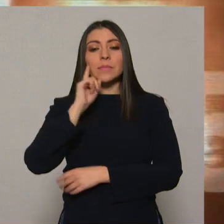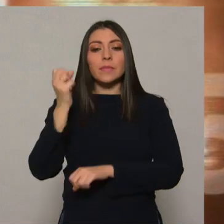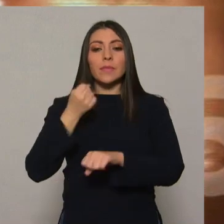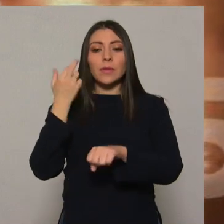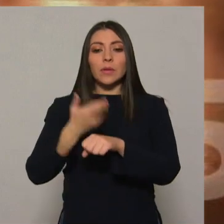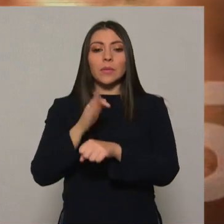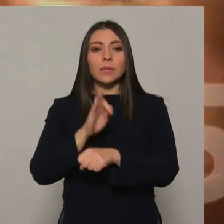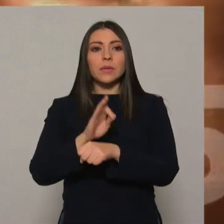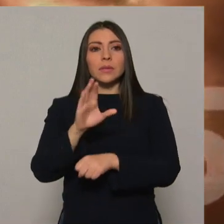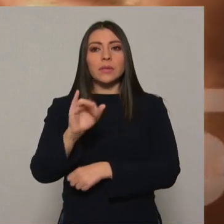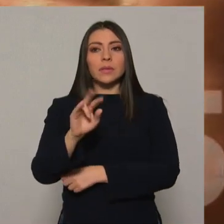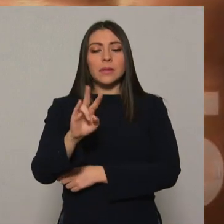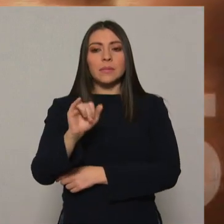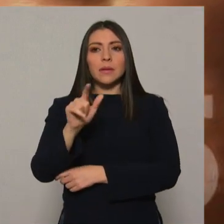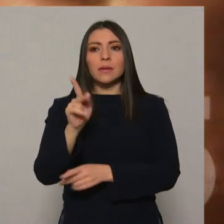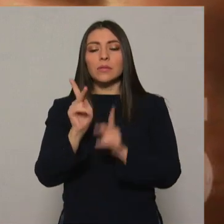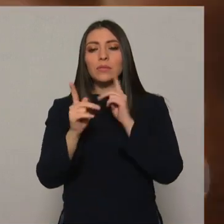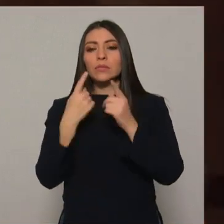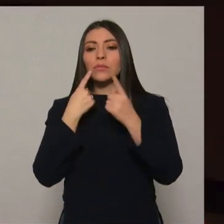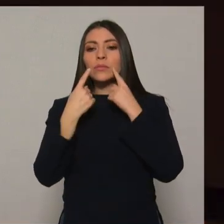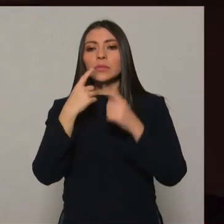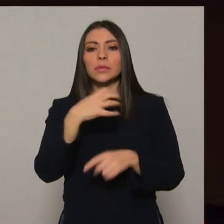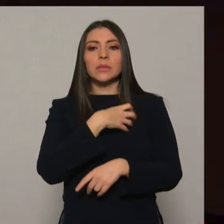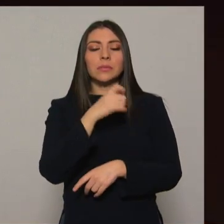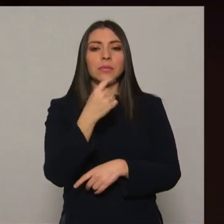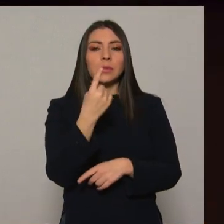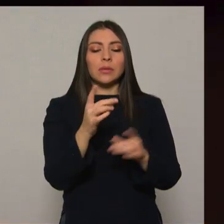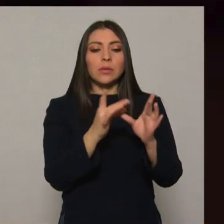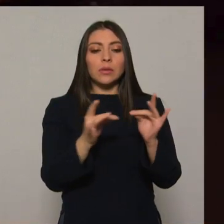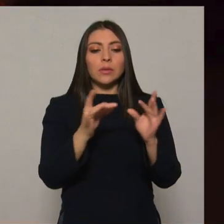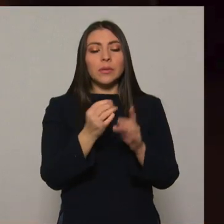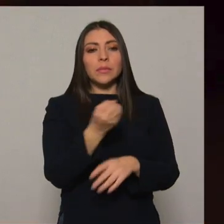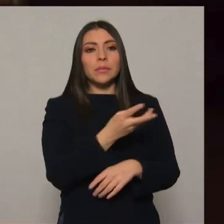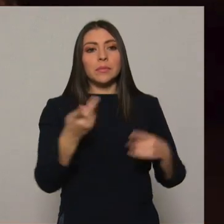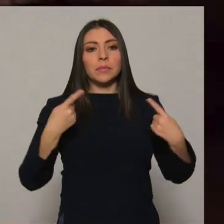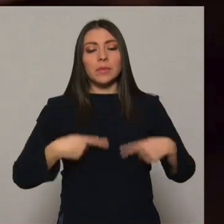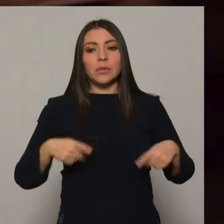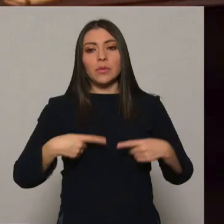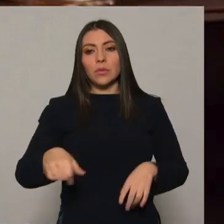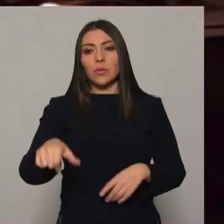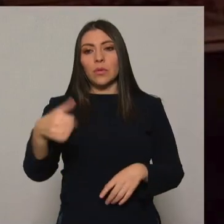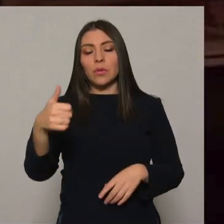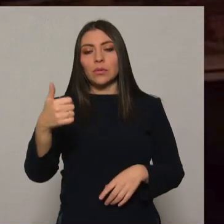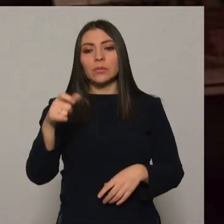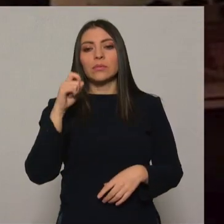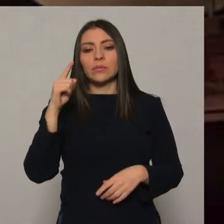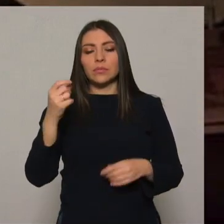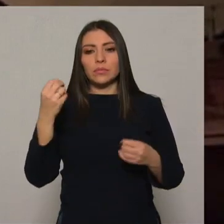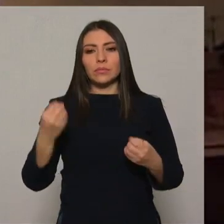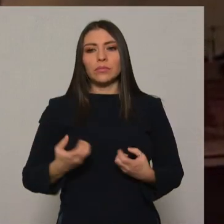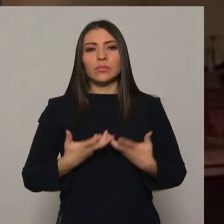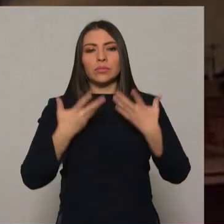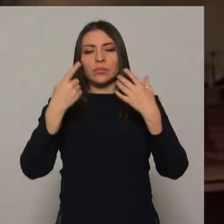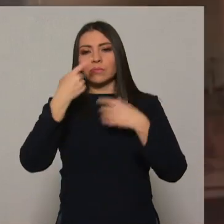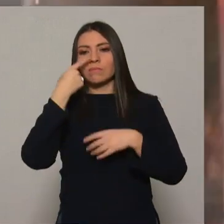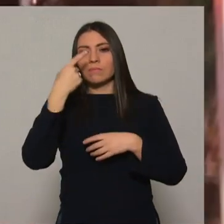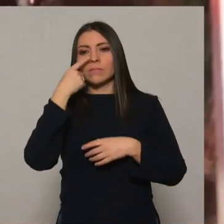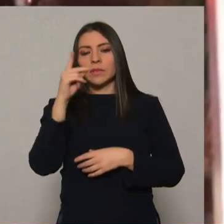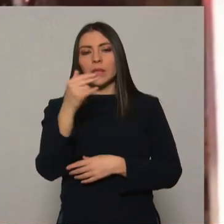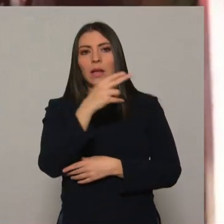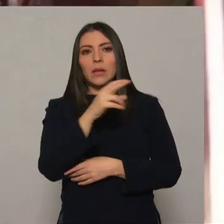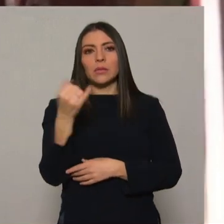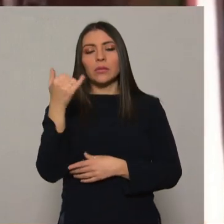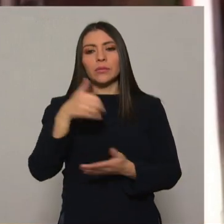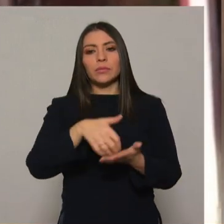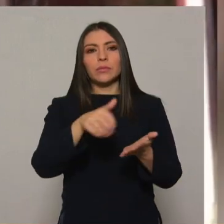de Riesgos, Miriam Urzúa, conversó con Capital 21 y señaló que 11 personas resultaron intoxicadas a causa del humo y se evacuó a cerca